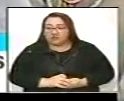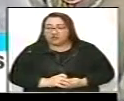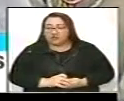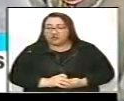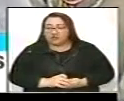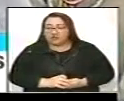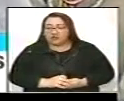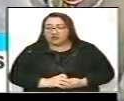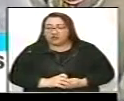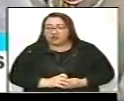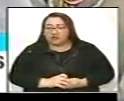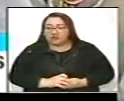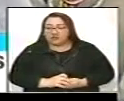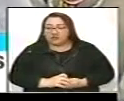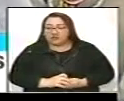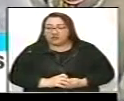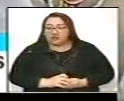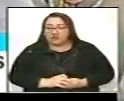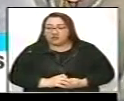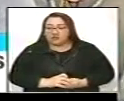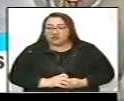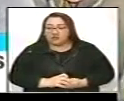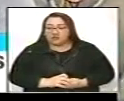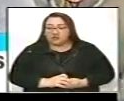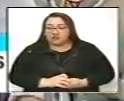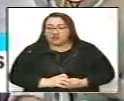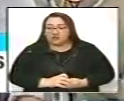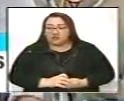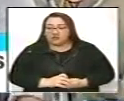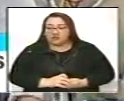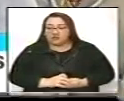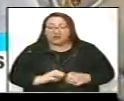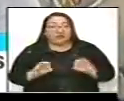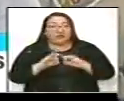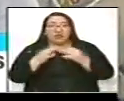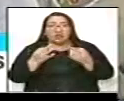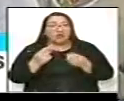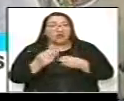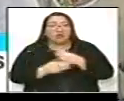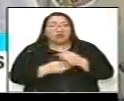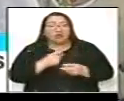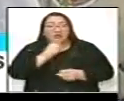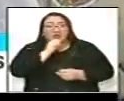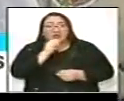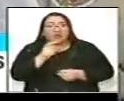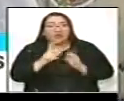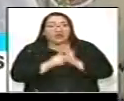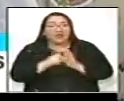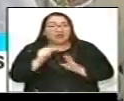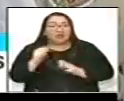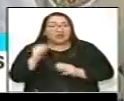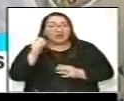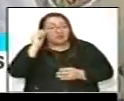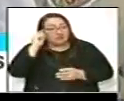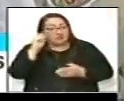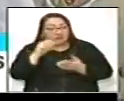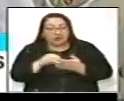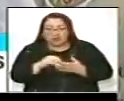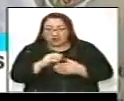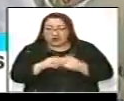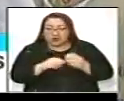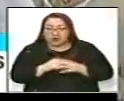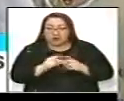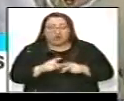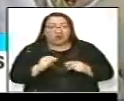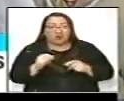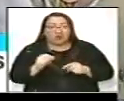Esto es muy serio. Pero la familia no es el mundo de lo privado. Que el derecho la considere dentro del